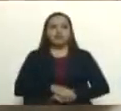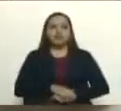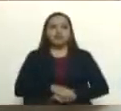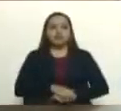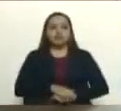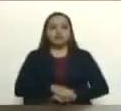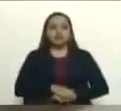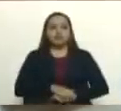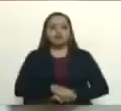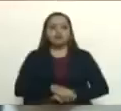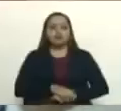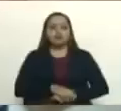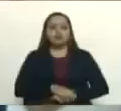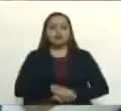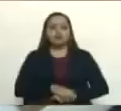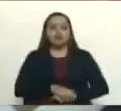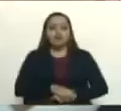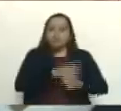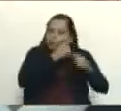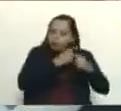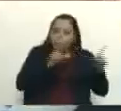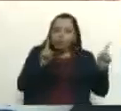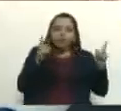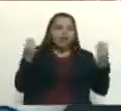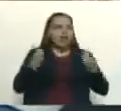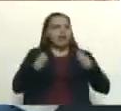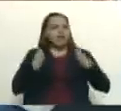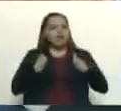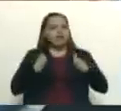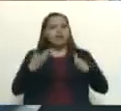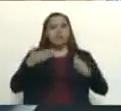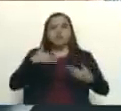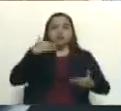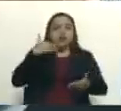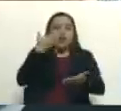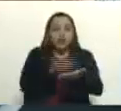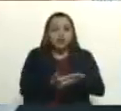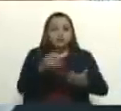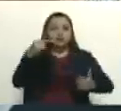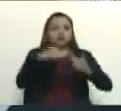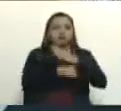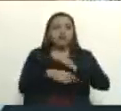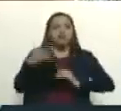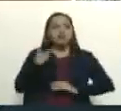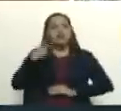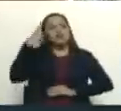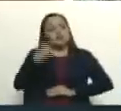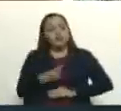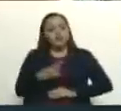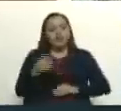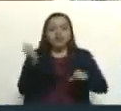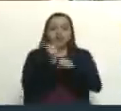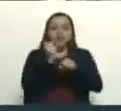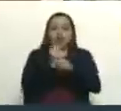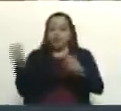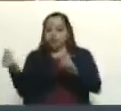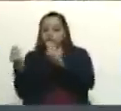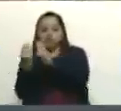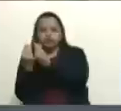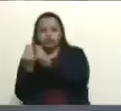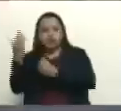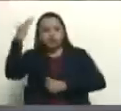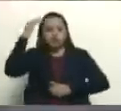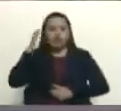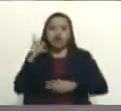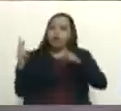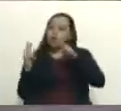Y por casualidades de la vida, y cosa que agradezco infinitamente, a mí me tocó trabajar junto a ella,